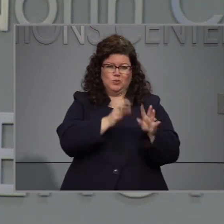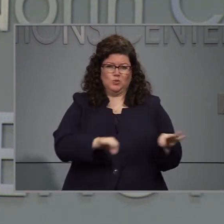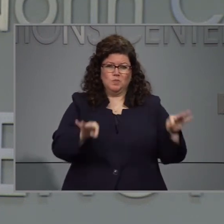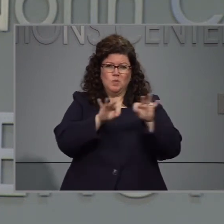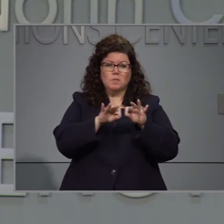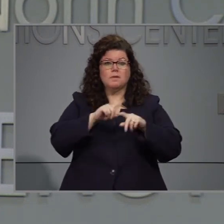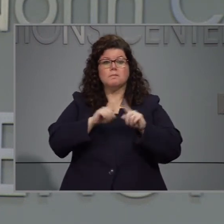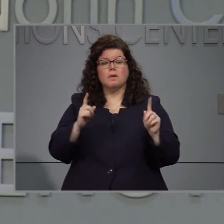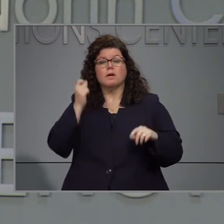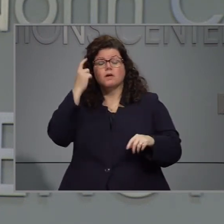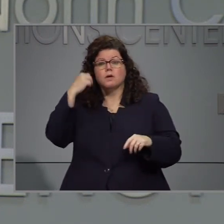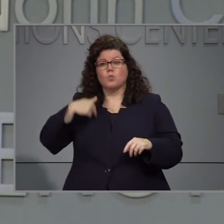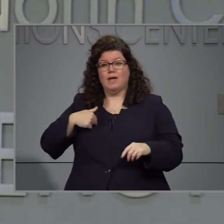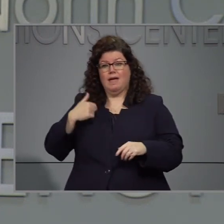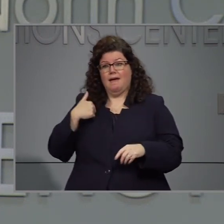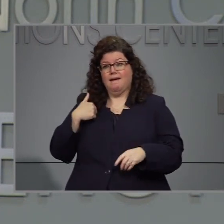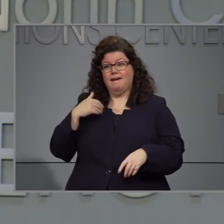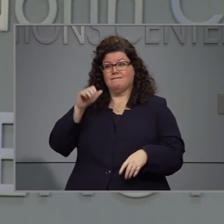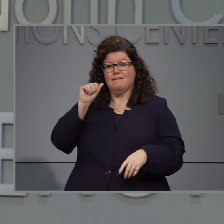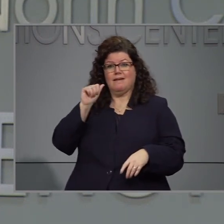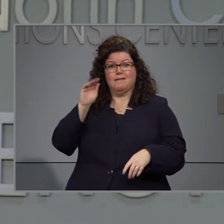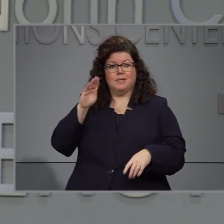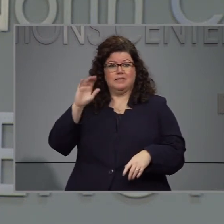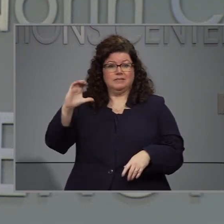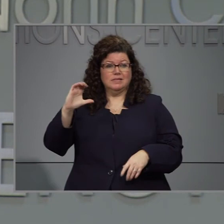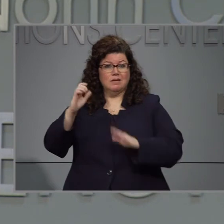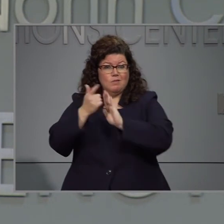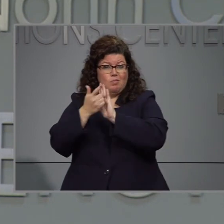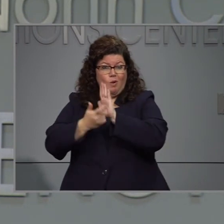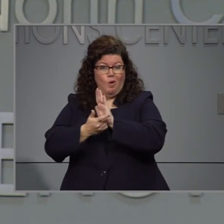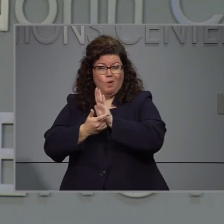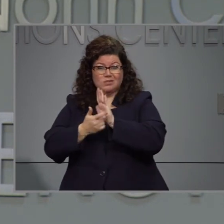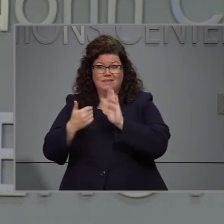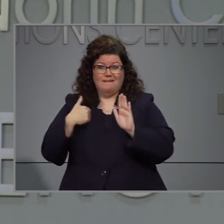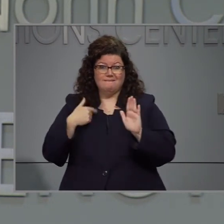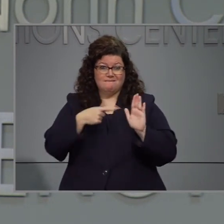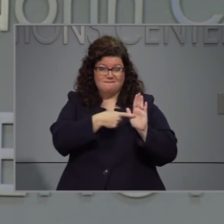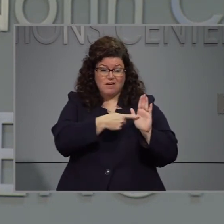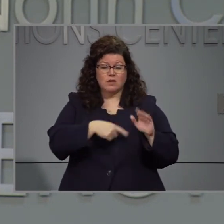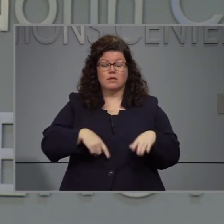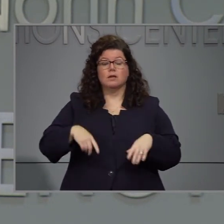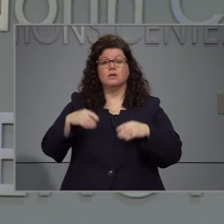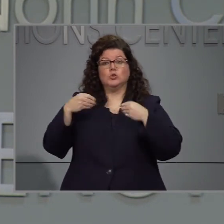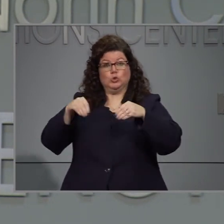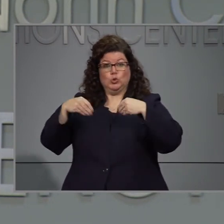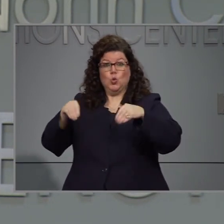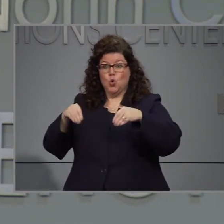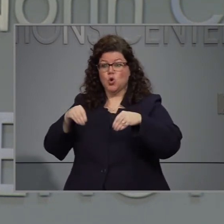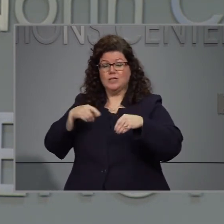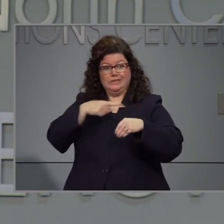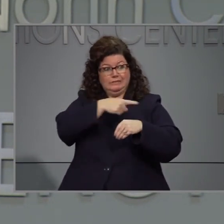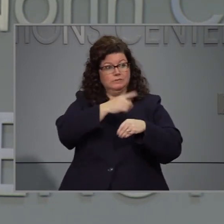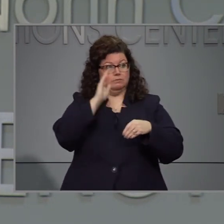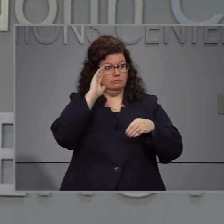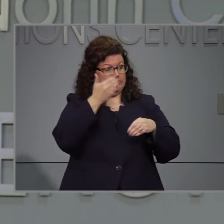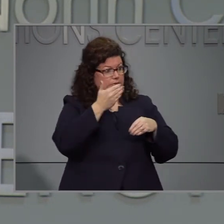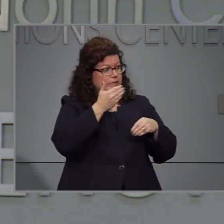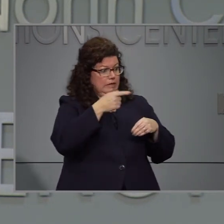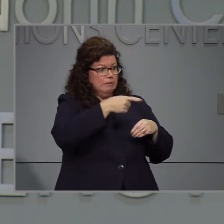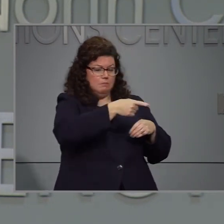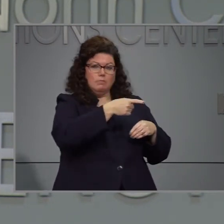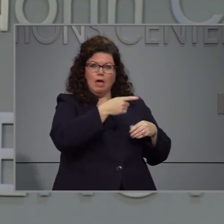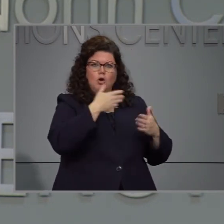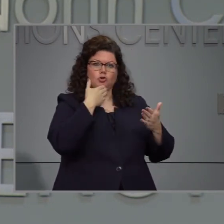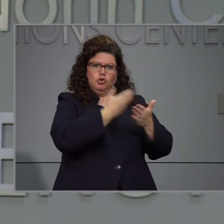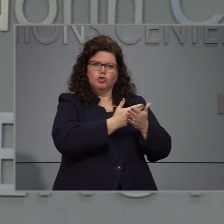con los representantes, la policía local, con las leyes de alcohol, con los comercios. Los comercios han hecho